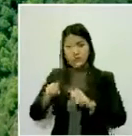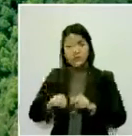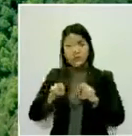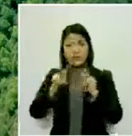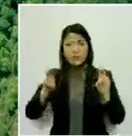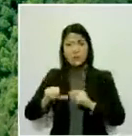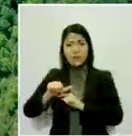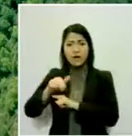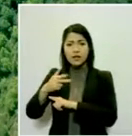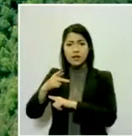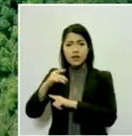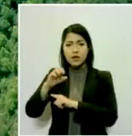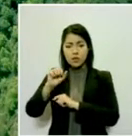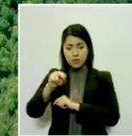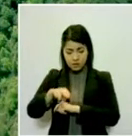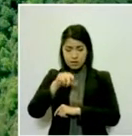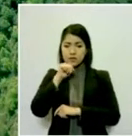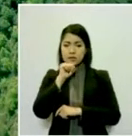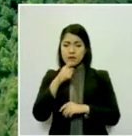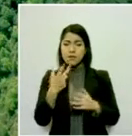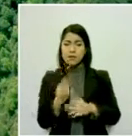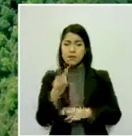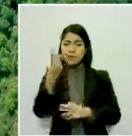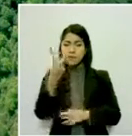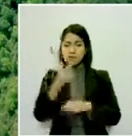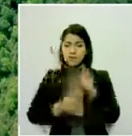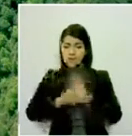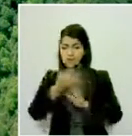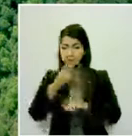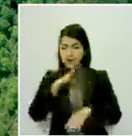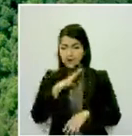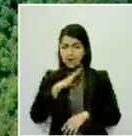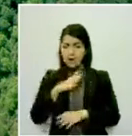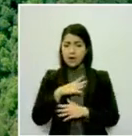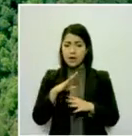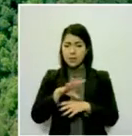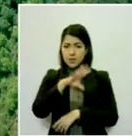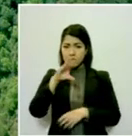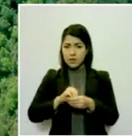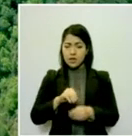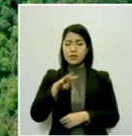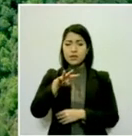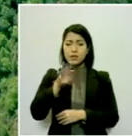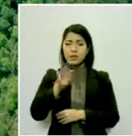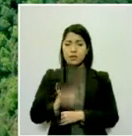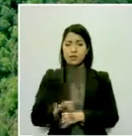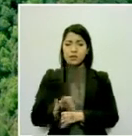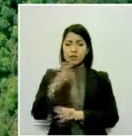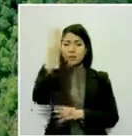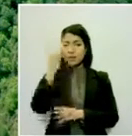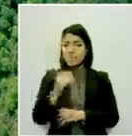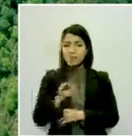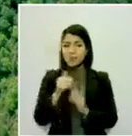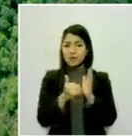Angawan es el que tiene 2 obras y esto es por un monto de 19.9 millones de pesos que viene a